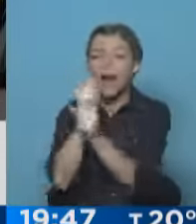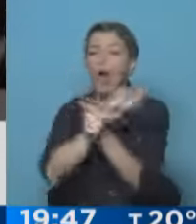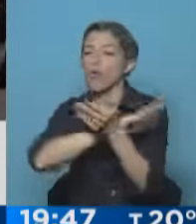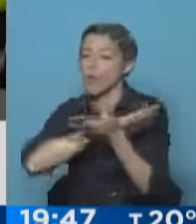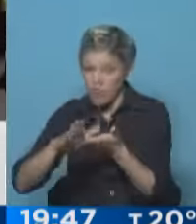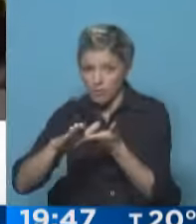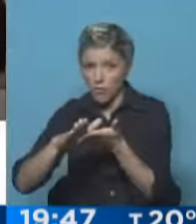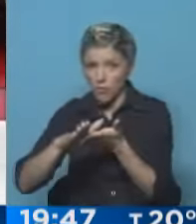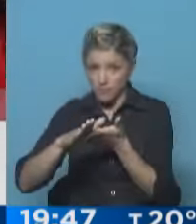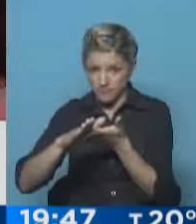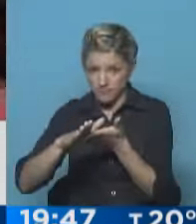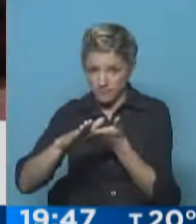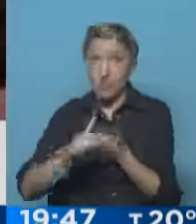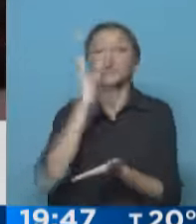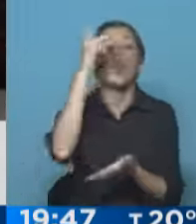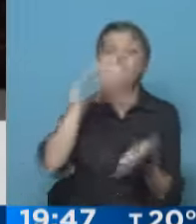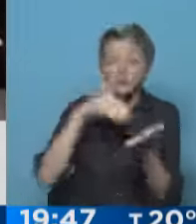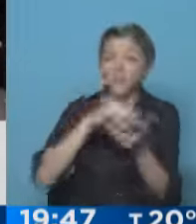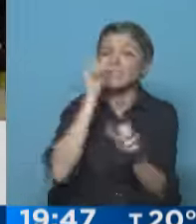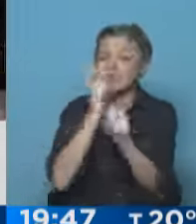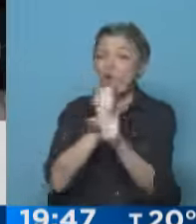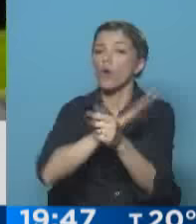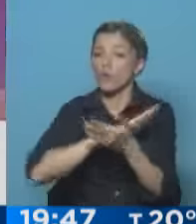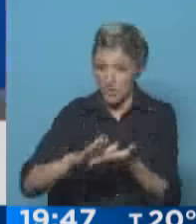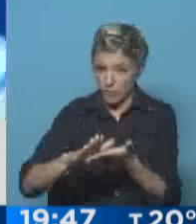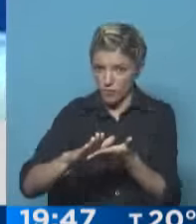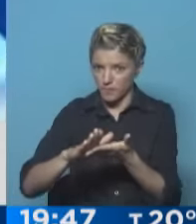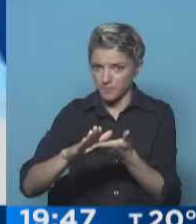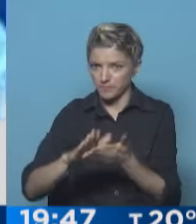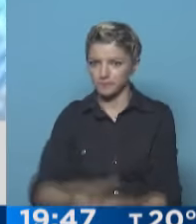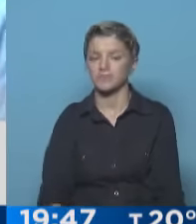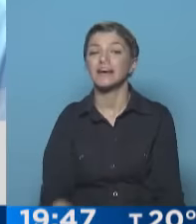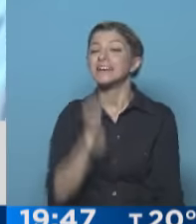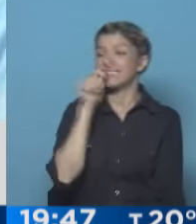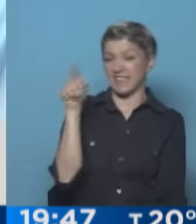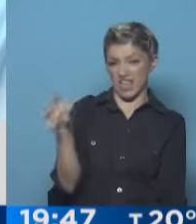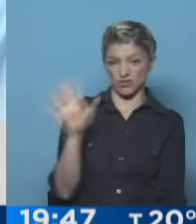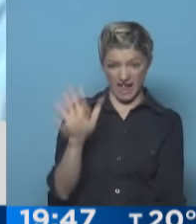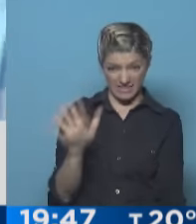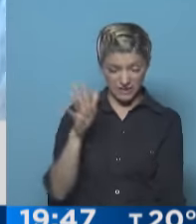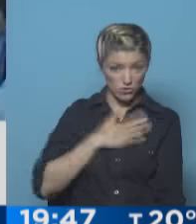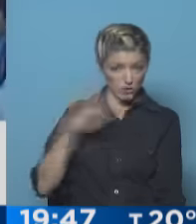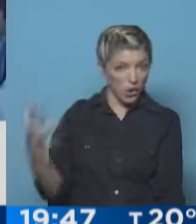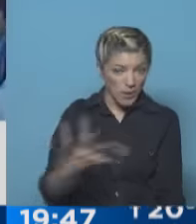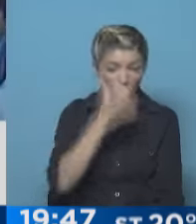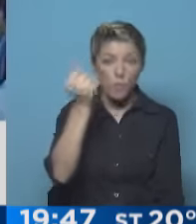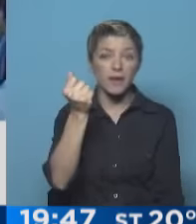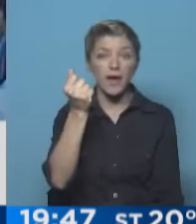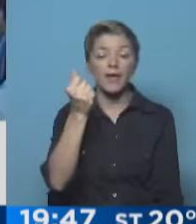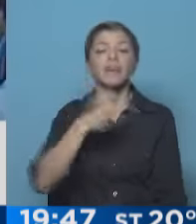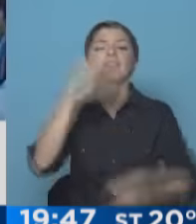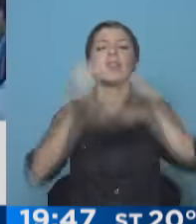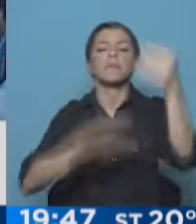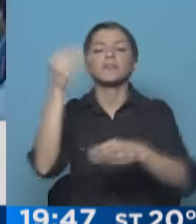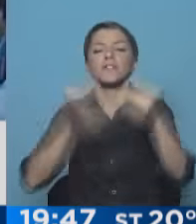10 años. 2 millones de puestos de trabajo. Si fuera por ello, no hubiésemos recuperado la administración de